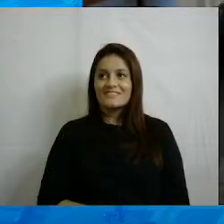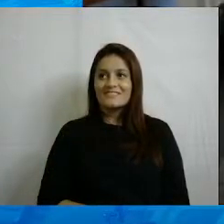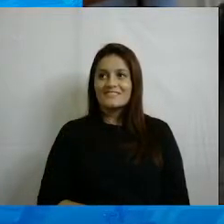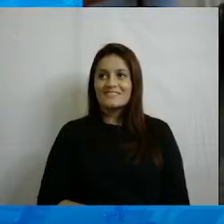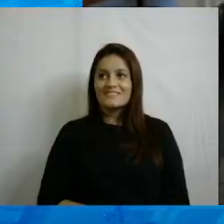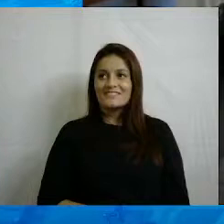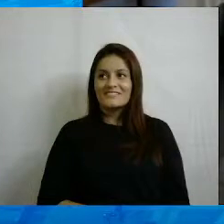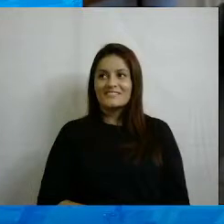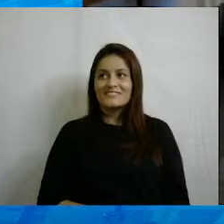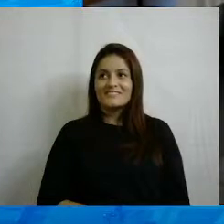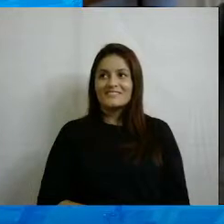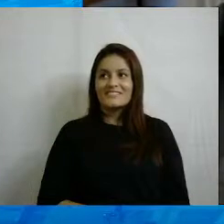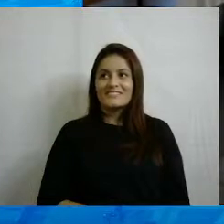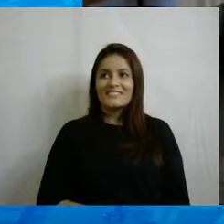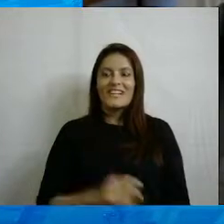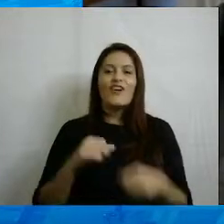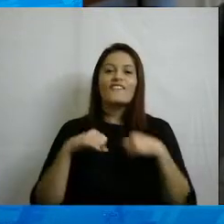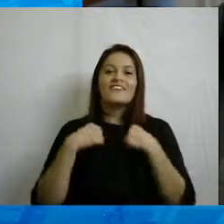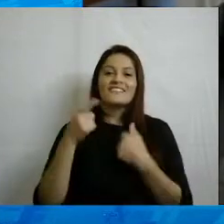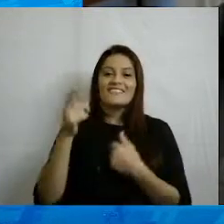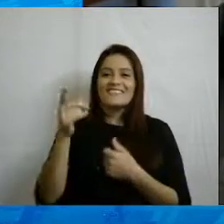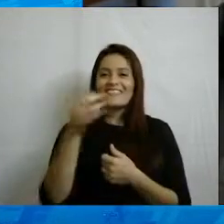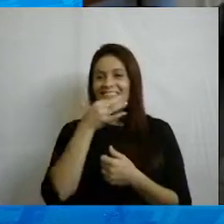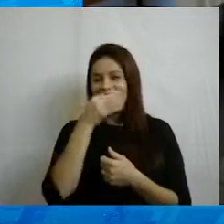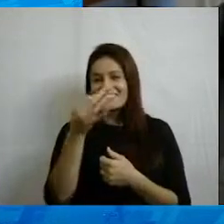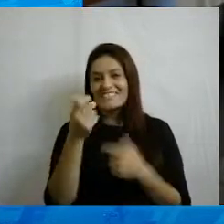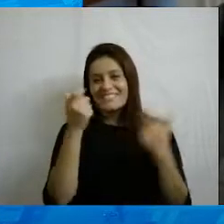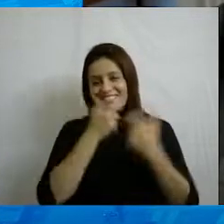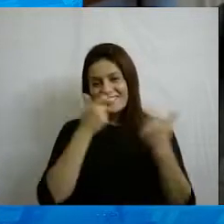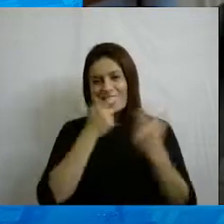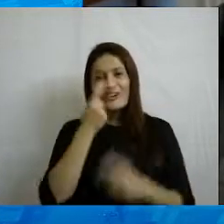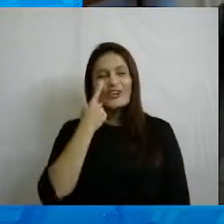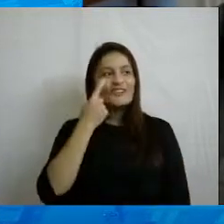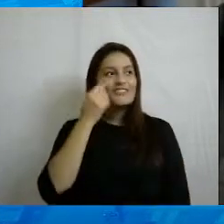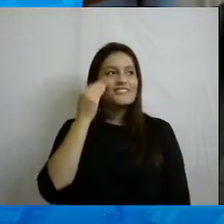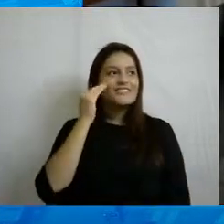por ser joven. Sí.